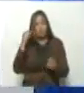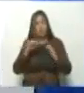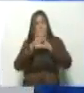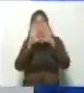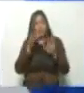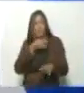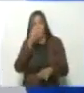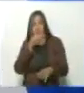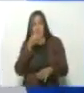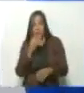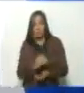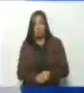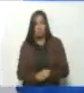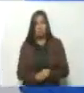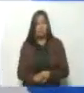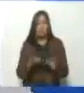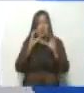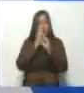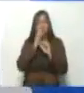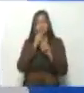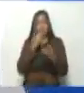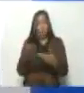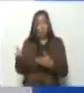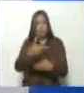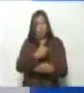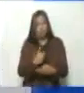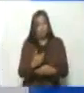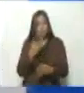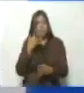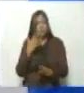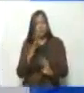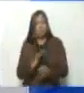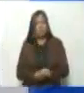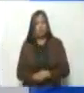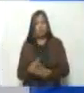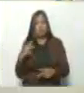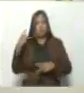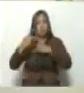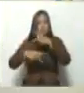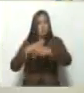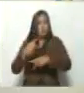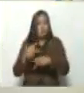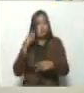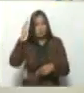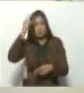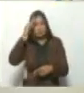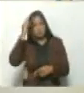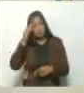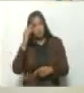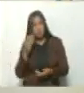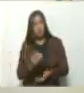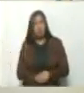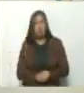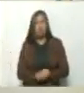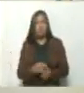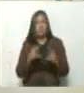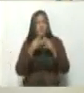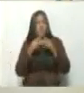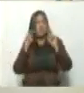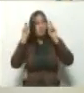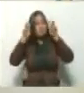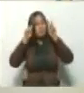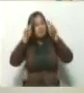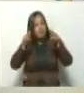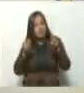mañana y en la tarde, no en horas de la noche. Ahora, ¿cuándo ha venido un proceso de concientización, de